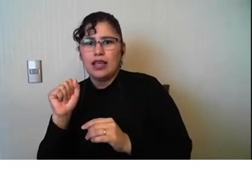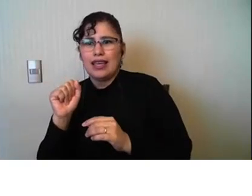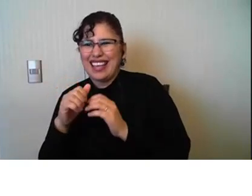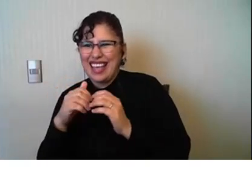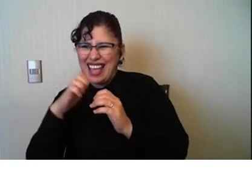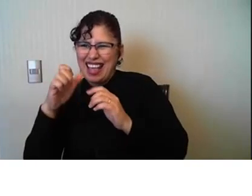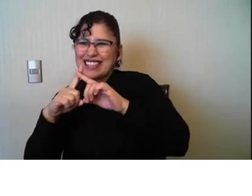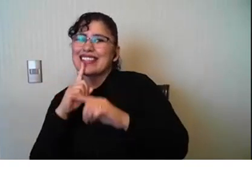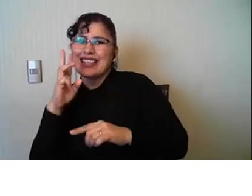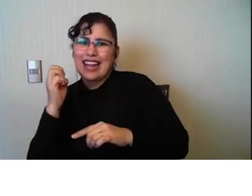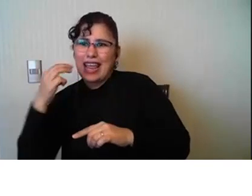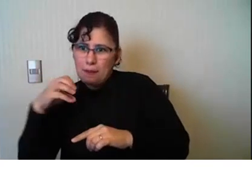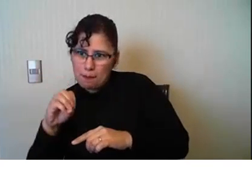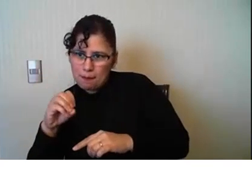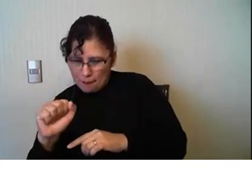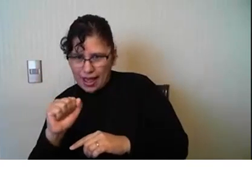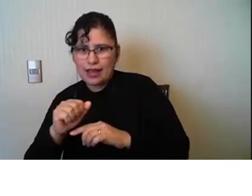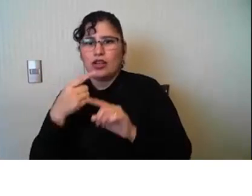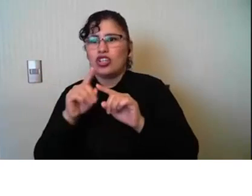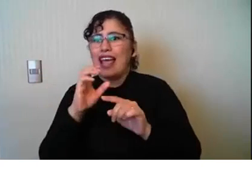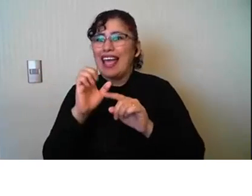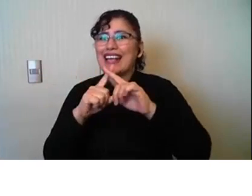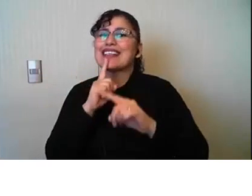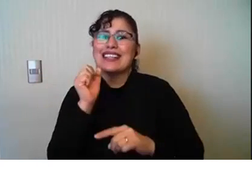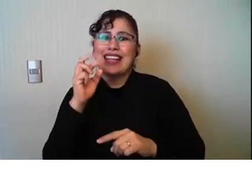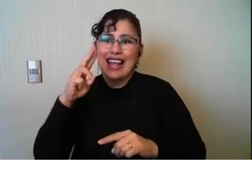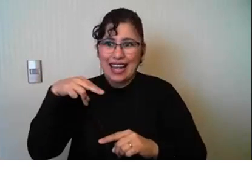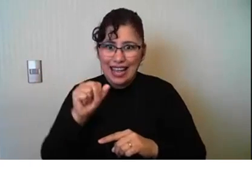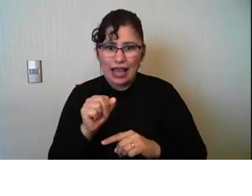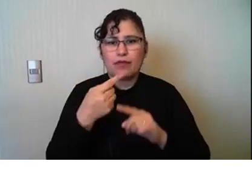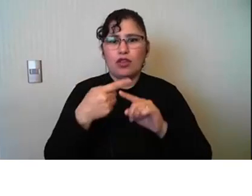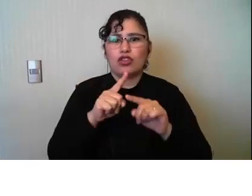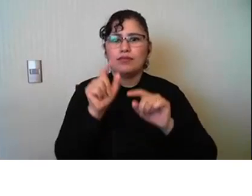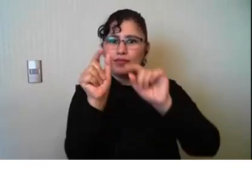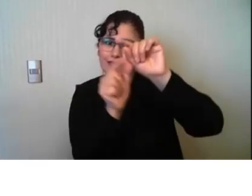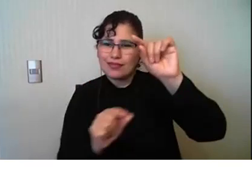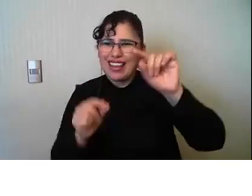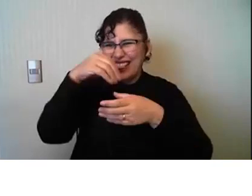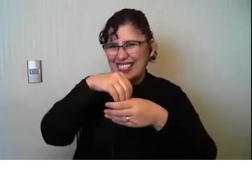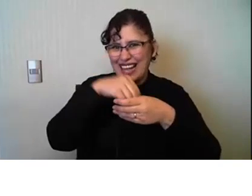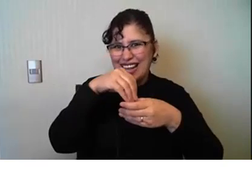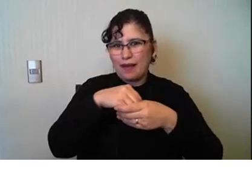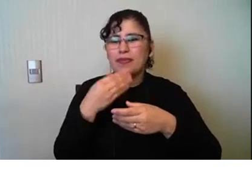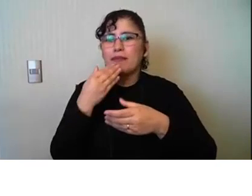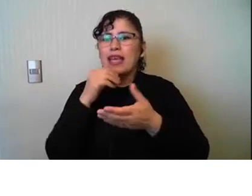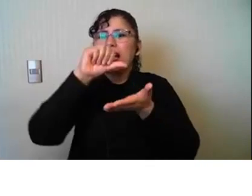extrema, cápsula externa, cápsula interna, y están los centros